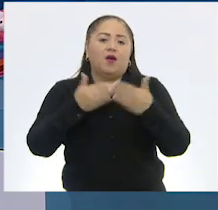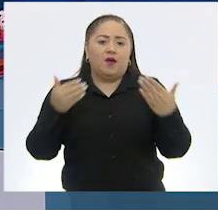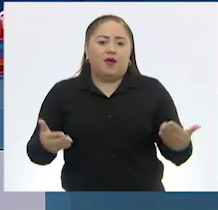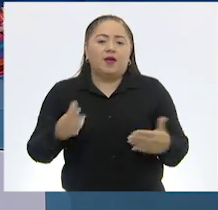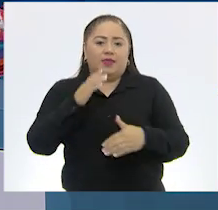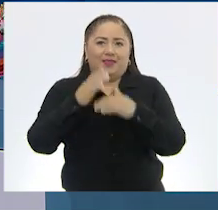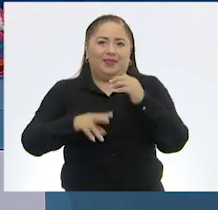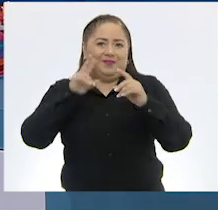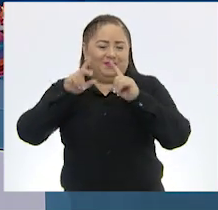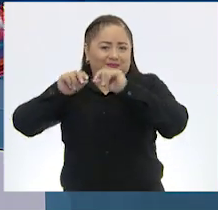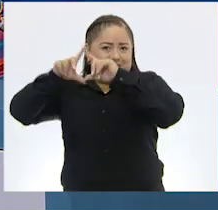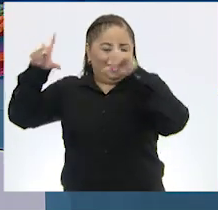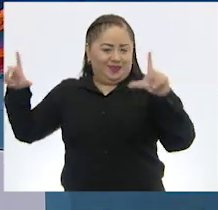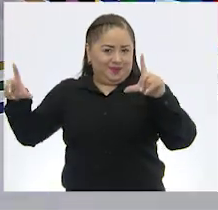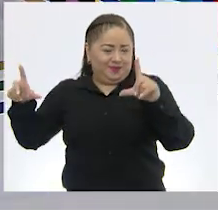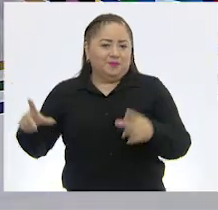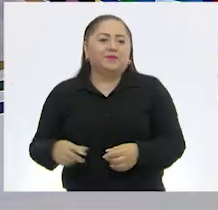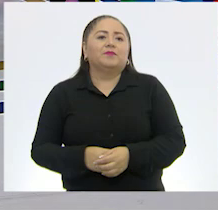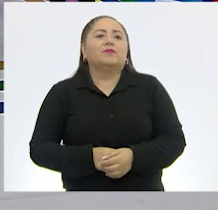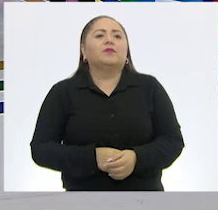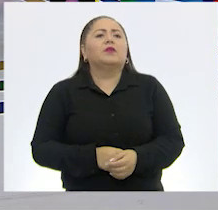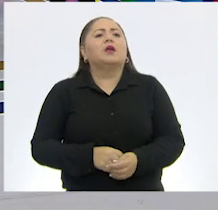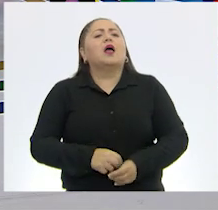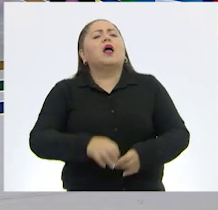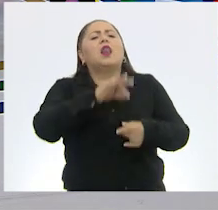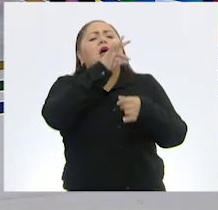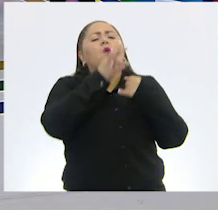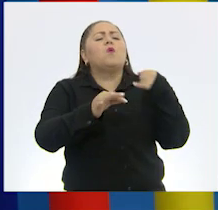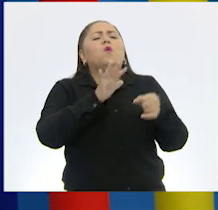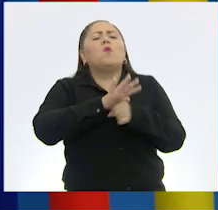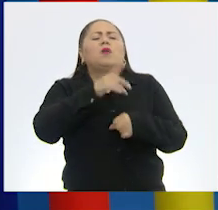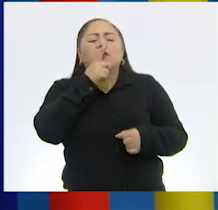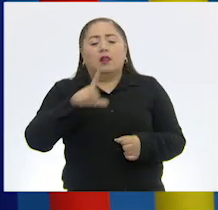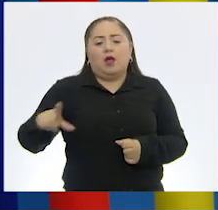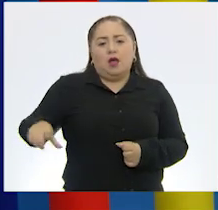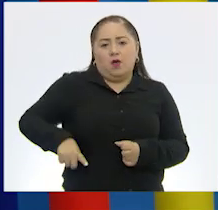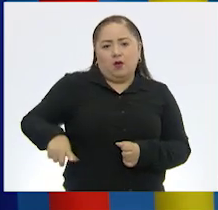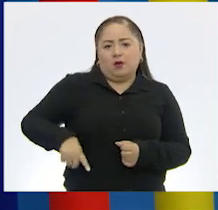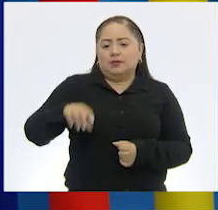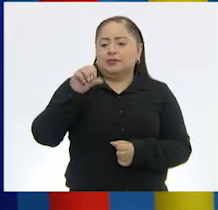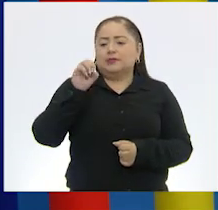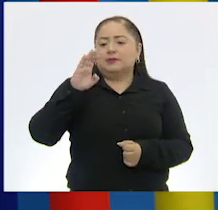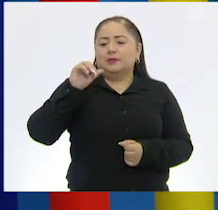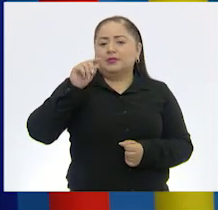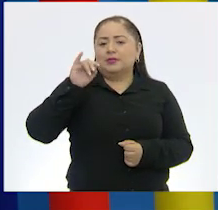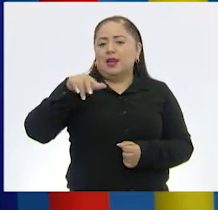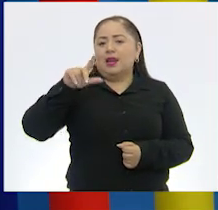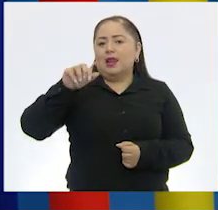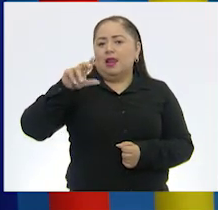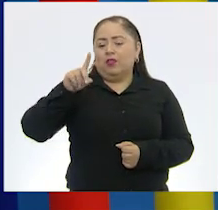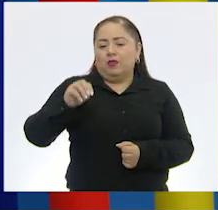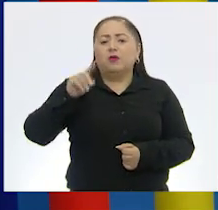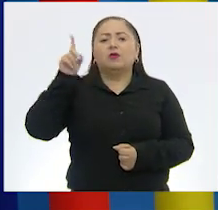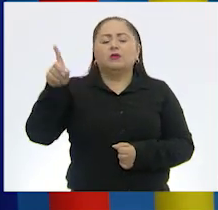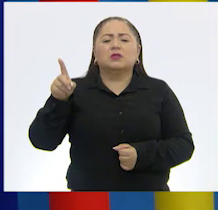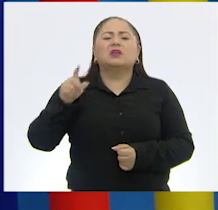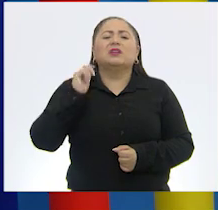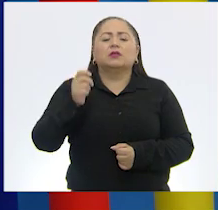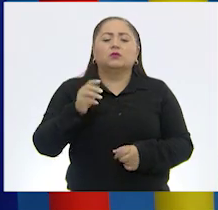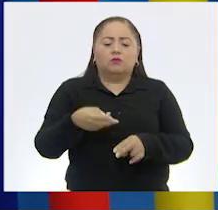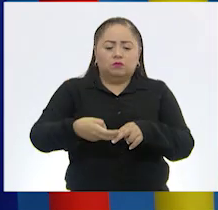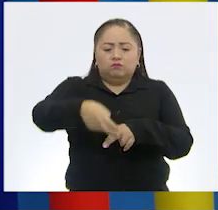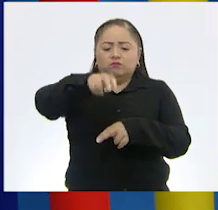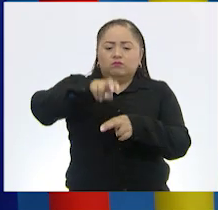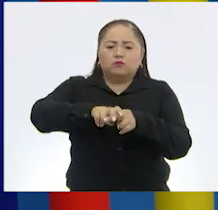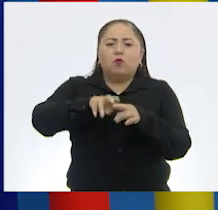con nuestra tabla. Bueno, la última sería que en el gobierno de Sebastián Lerdo de Tejada se sentaron